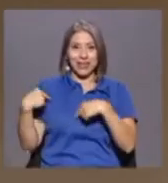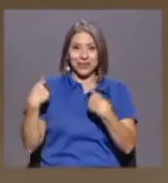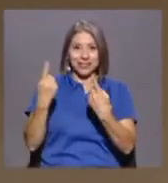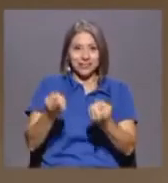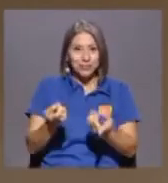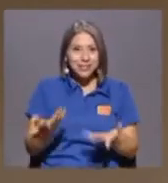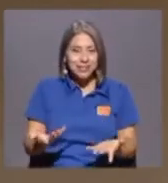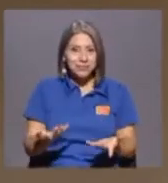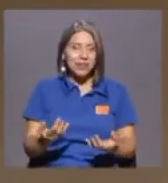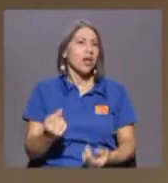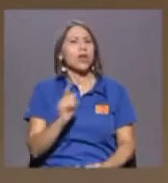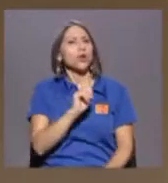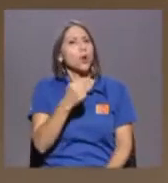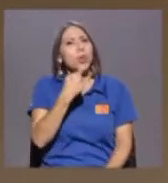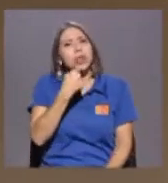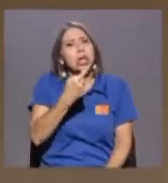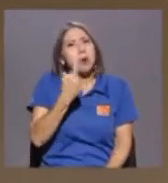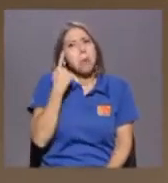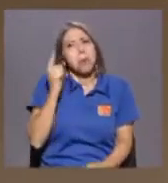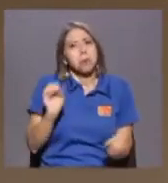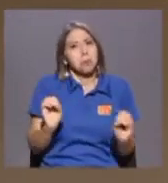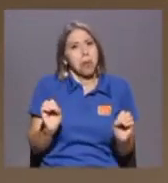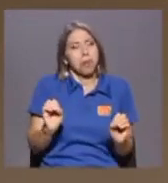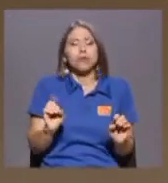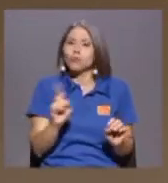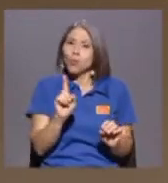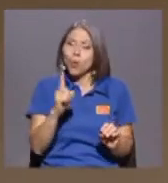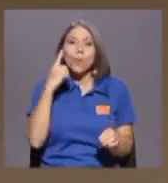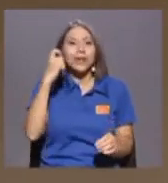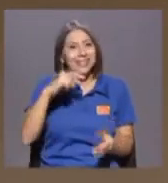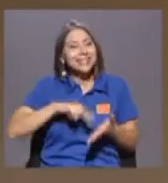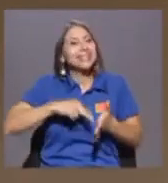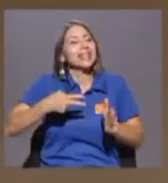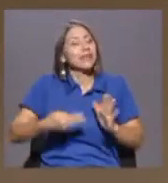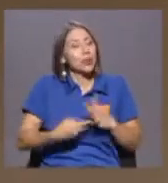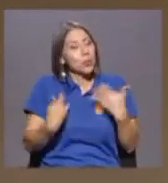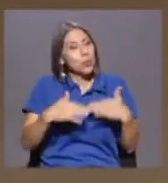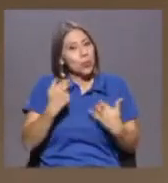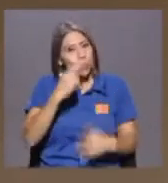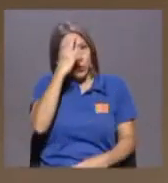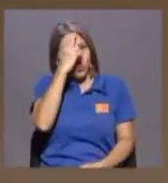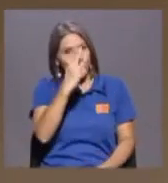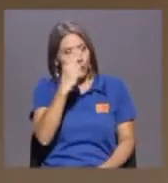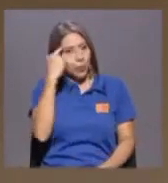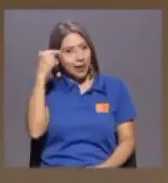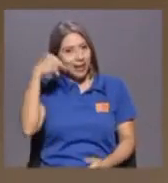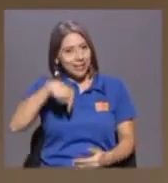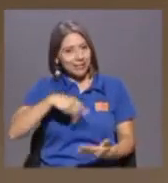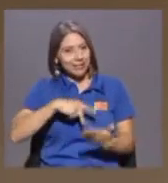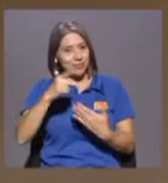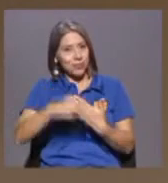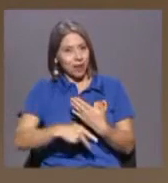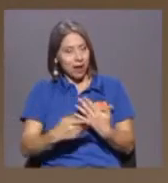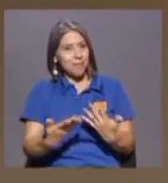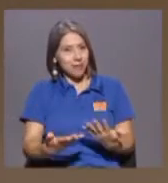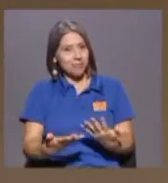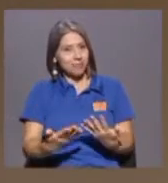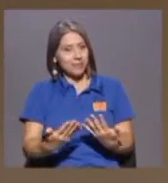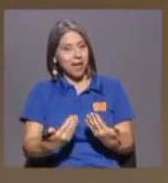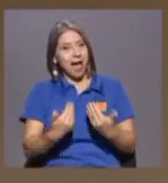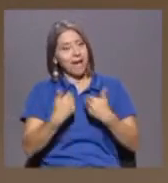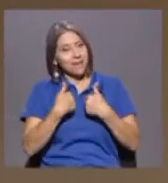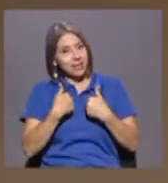y no lo digo por otra razón, sino por el privilegio que fue para este programa haber